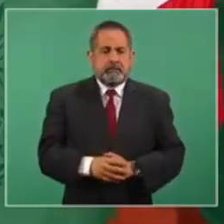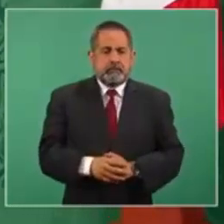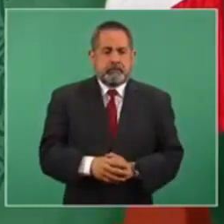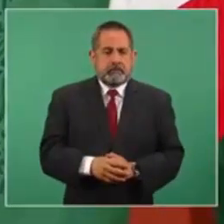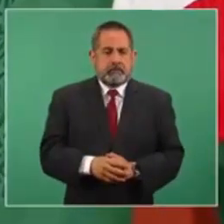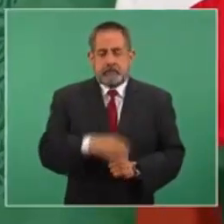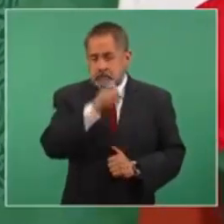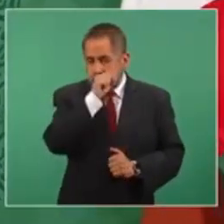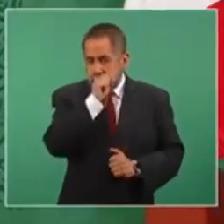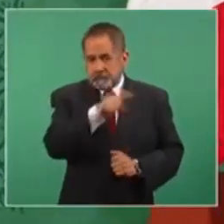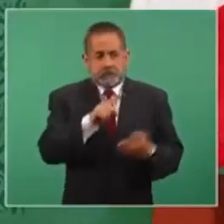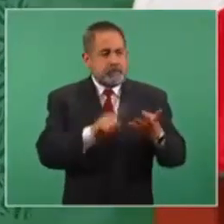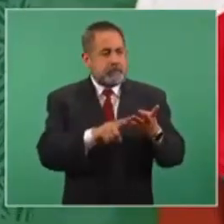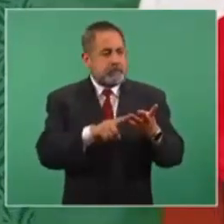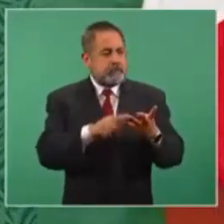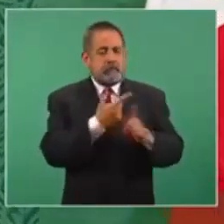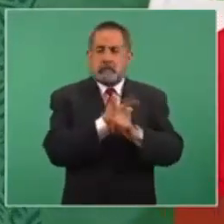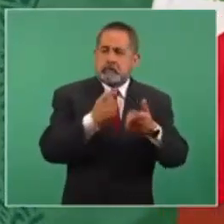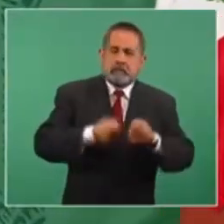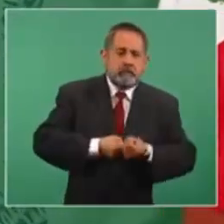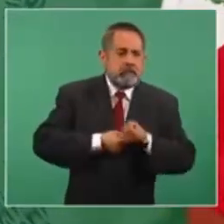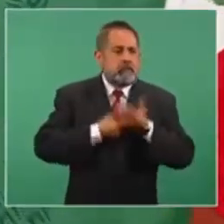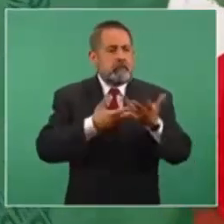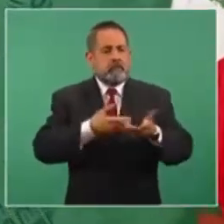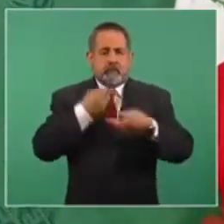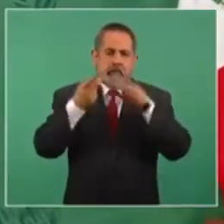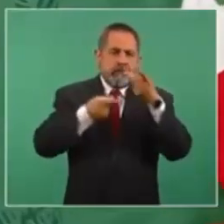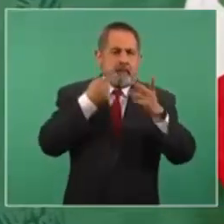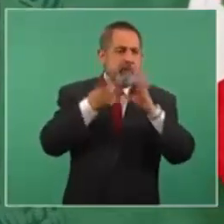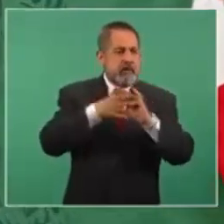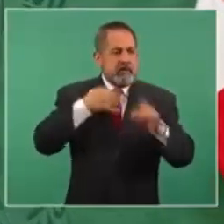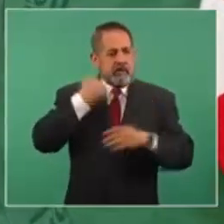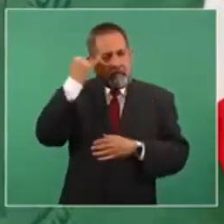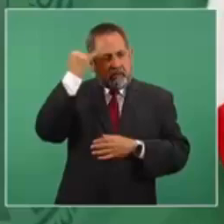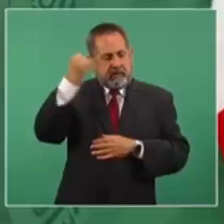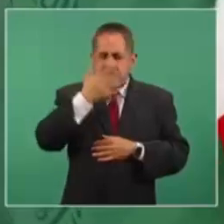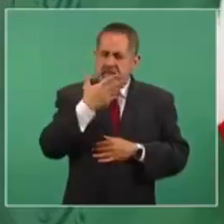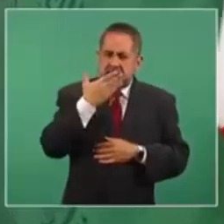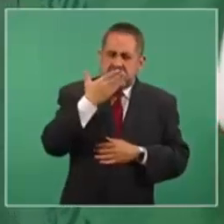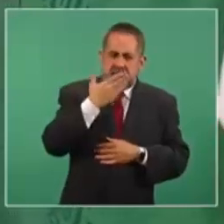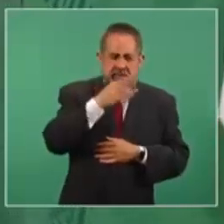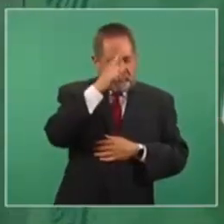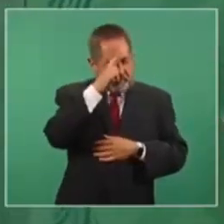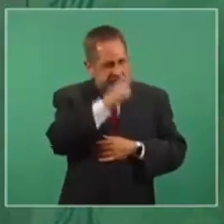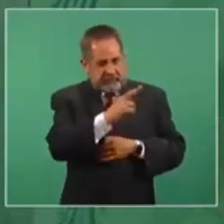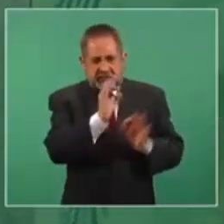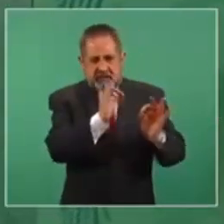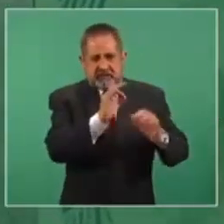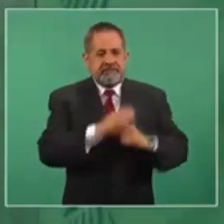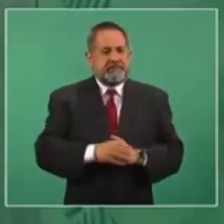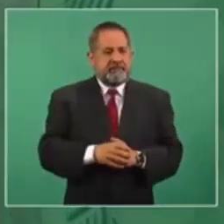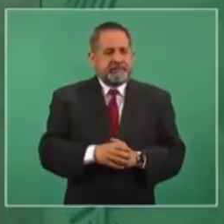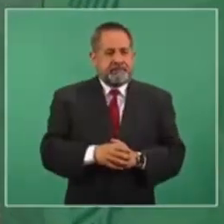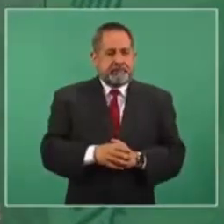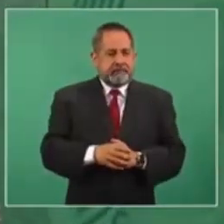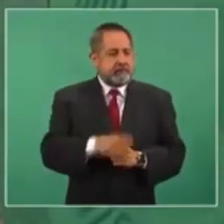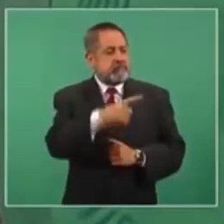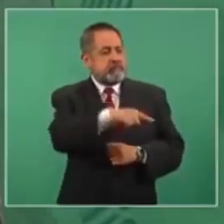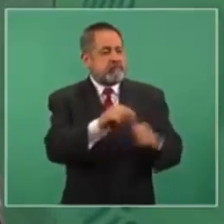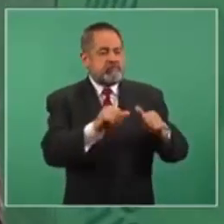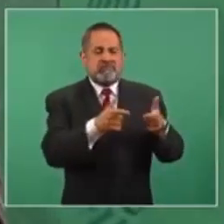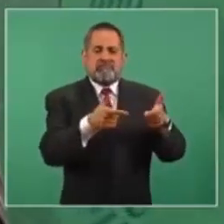se respeta la libertad de expresión, de manifestación de las ideas, se respeta la libertad de